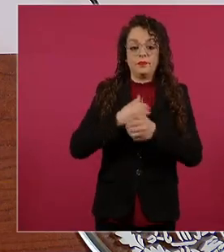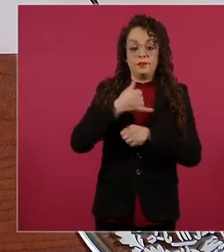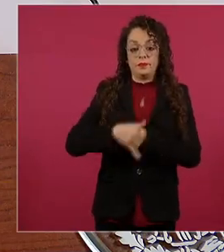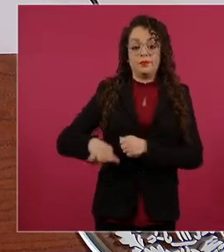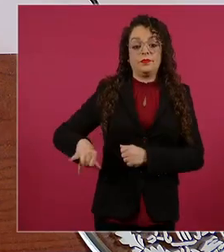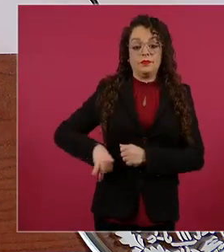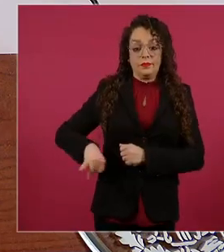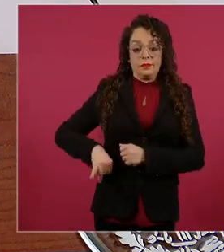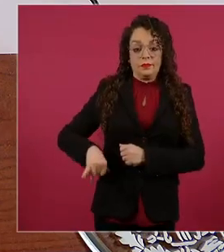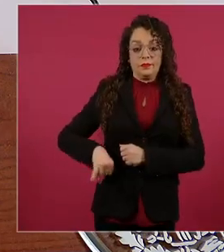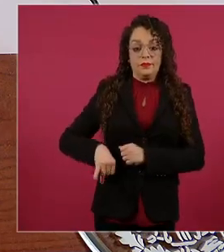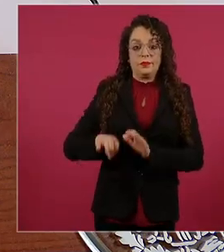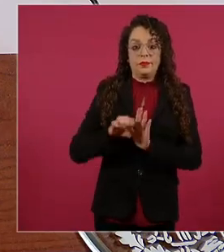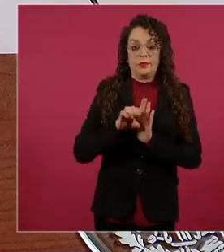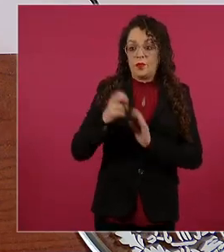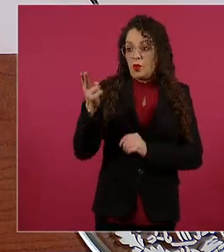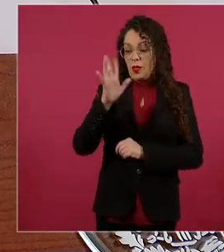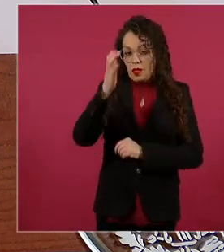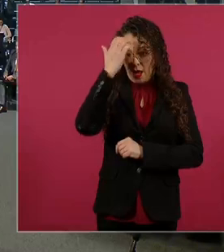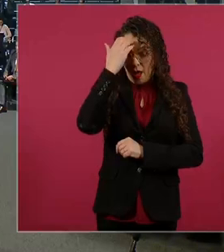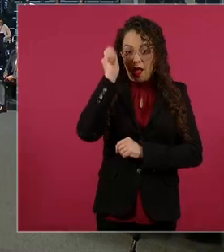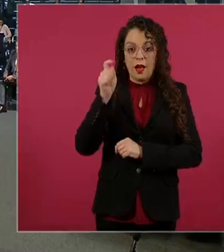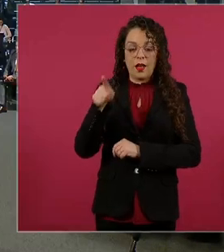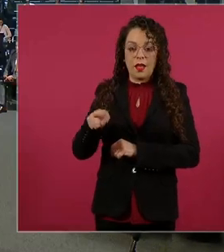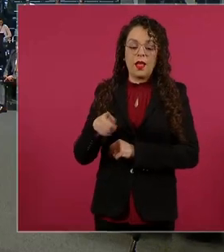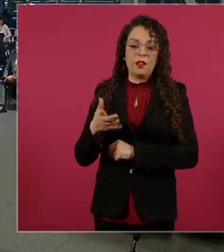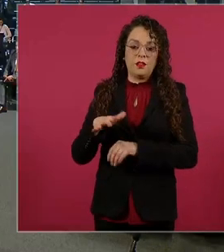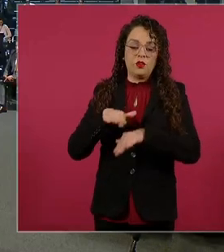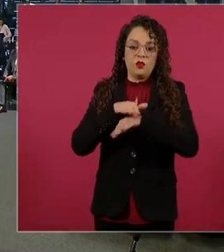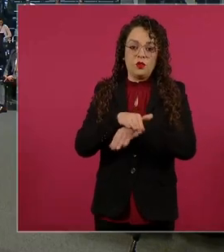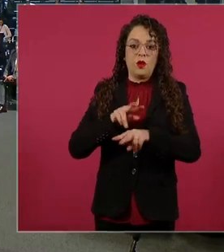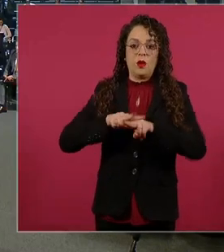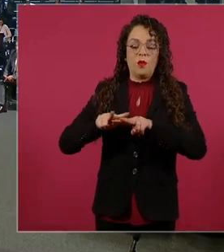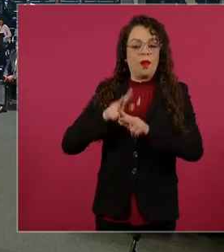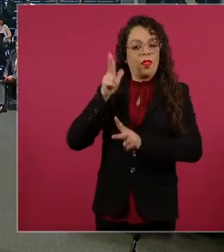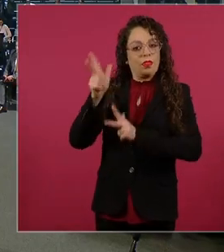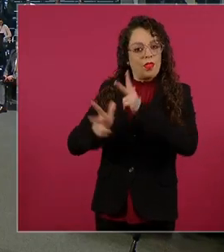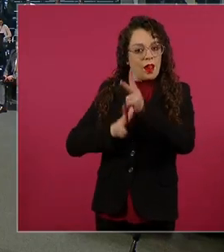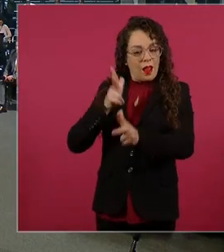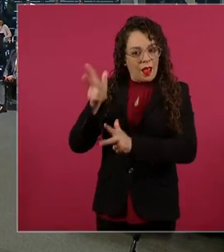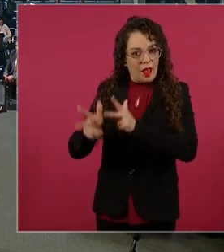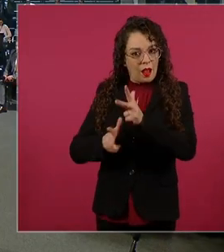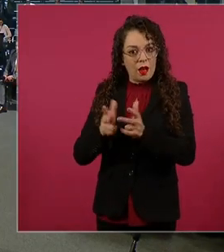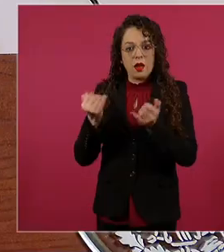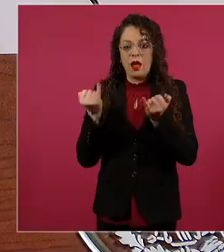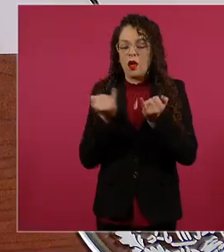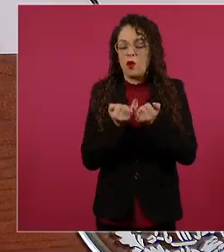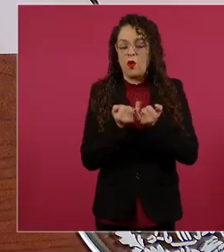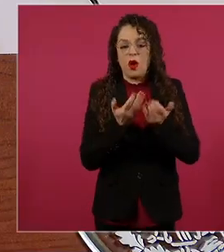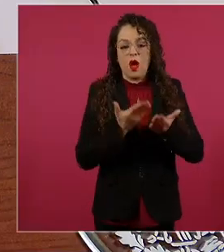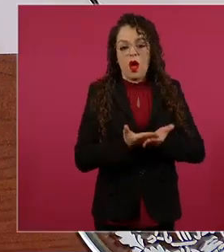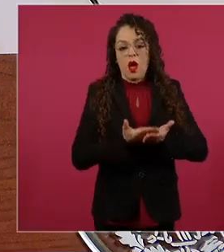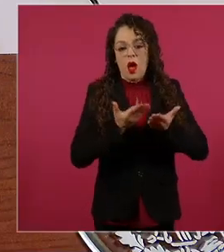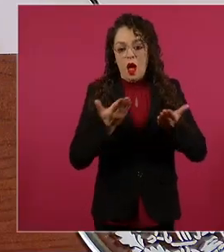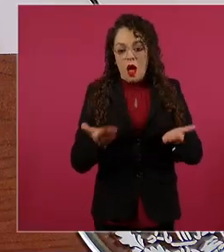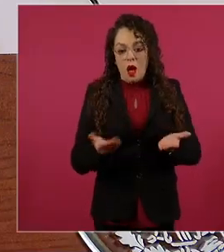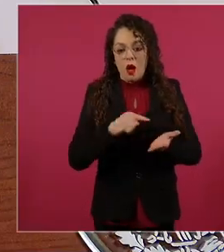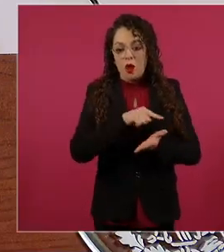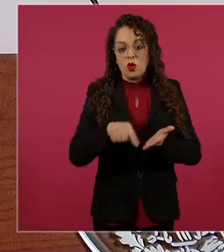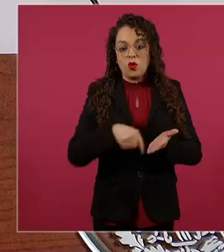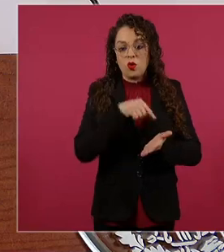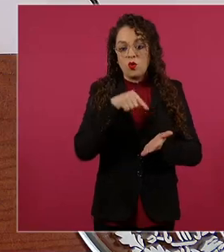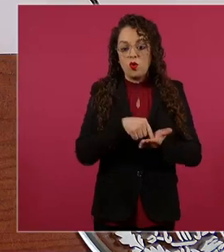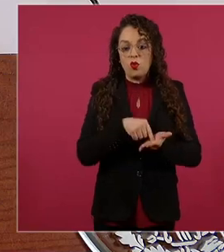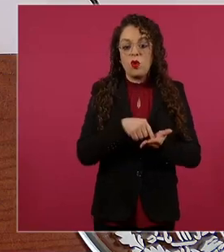se va a actuar de la misma manera en atender a las familias que hoy vivan asentadas sobre el